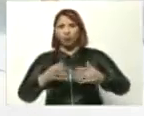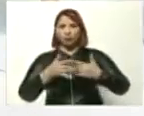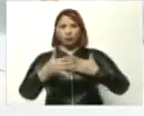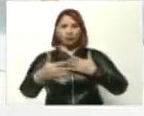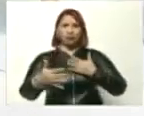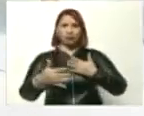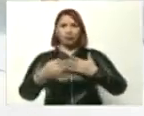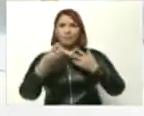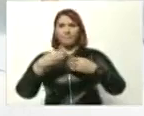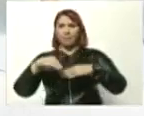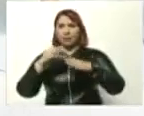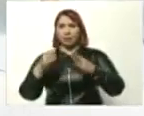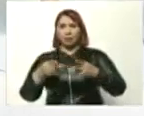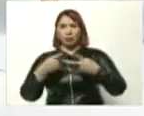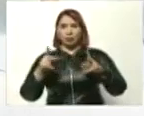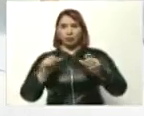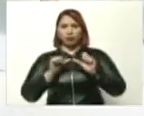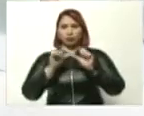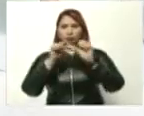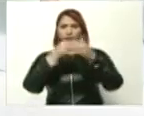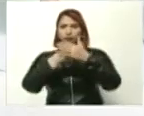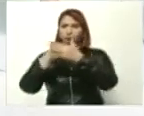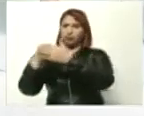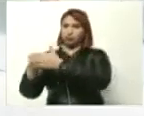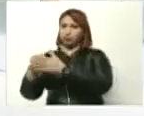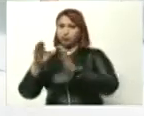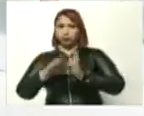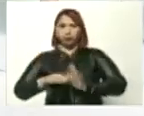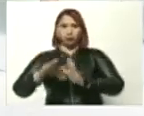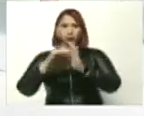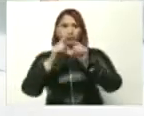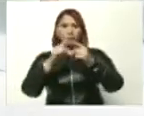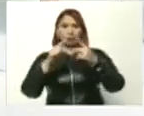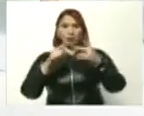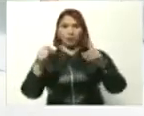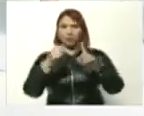Público para seguir combatiendo la corrupción y diferentes flagelos en nuestro país.